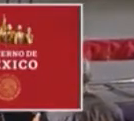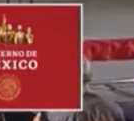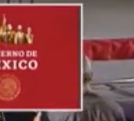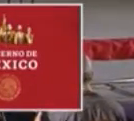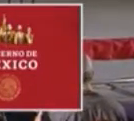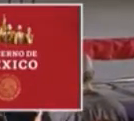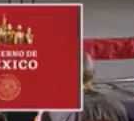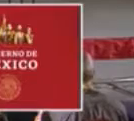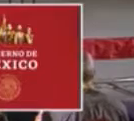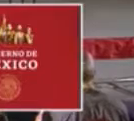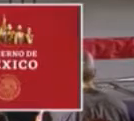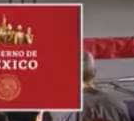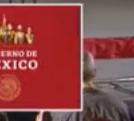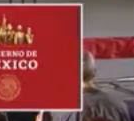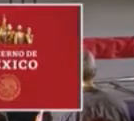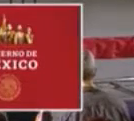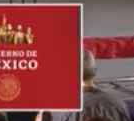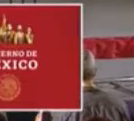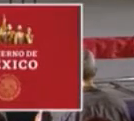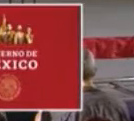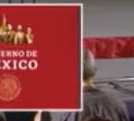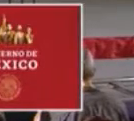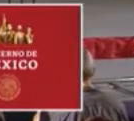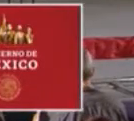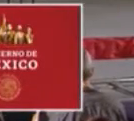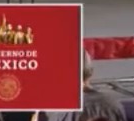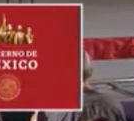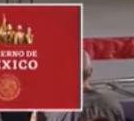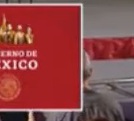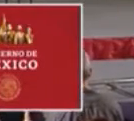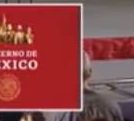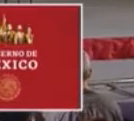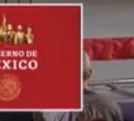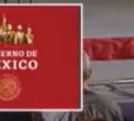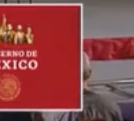situación que se produjo con la caída del